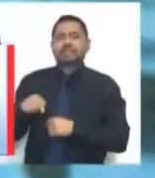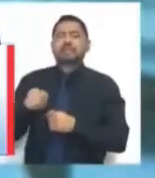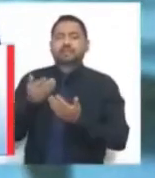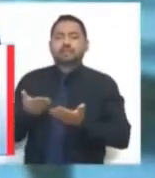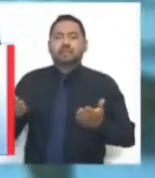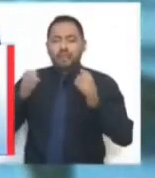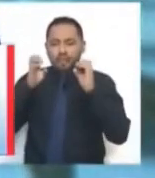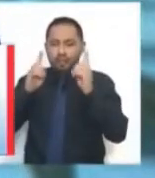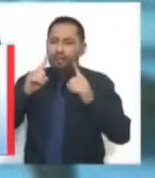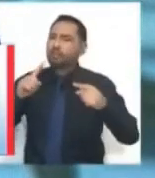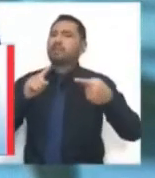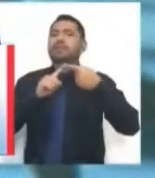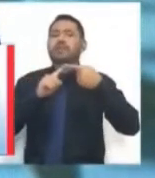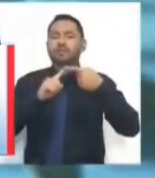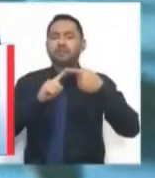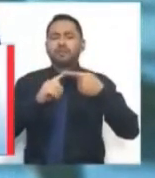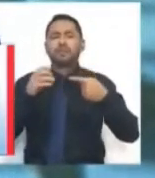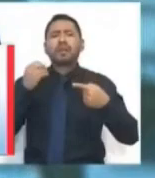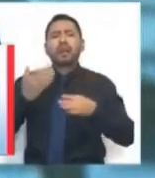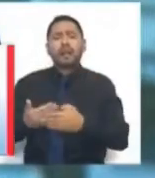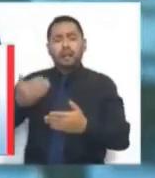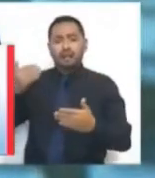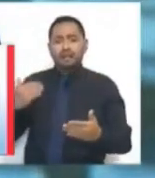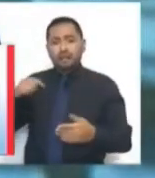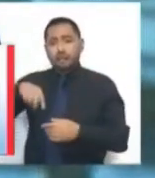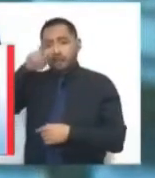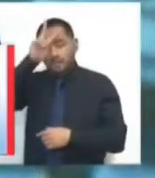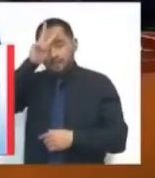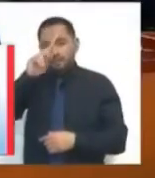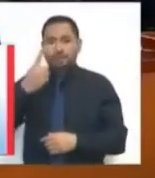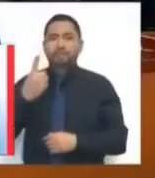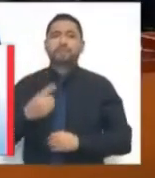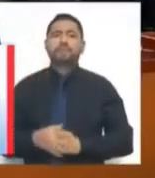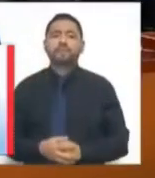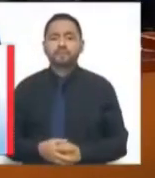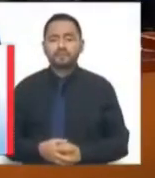herramienta, la educación primero, porque antes que todo, el Perú. Gracias.